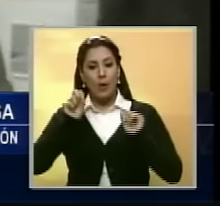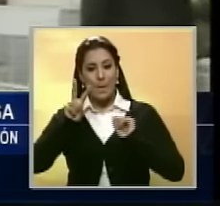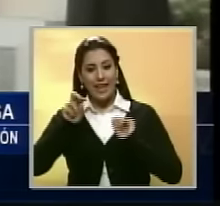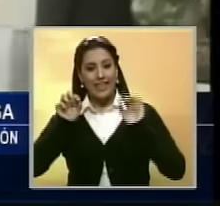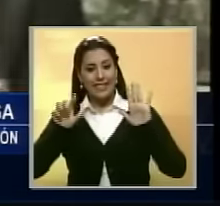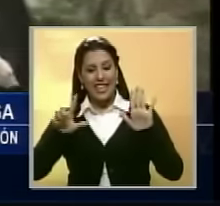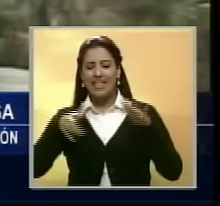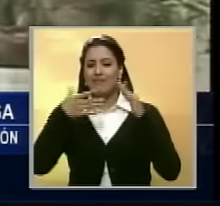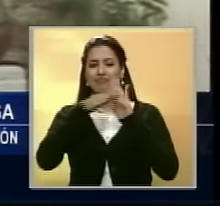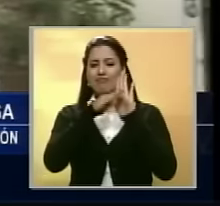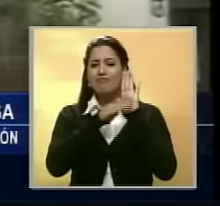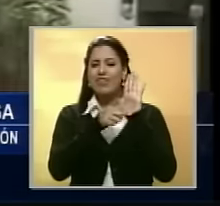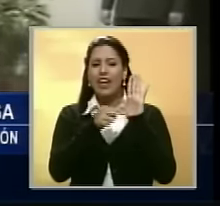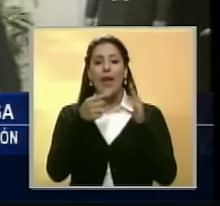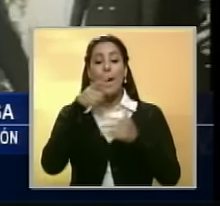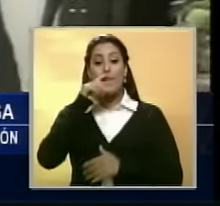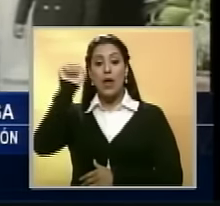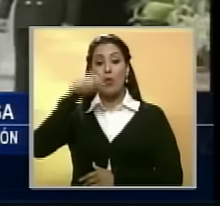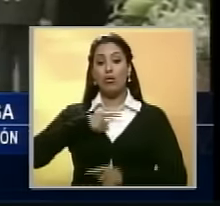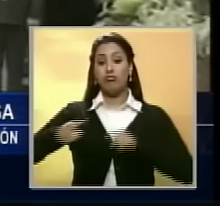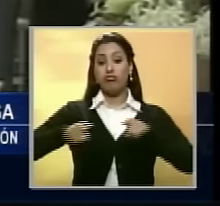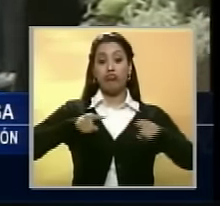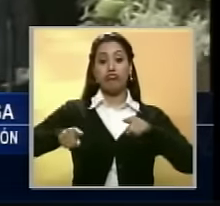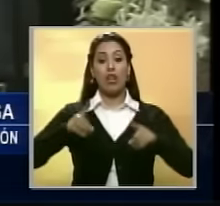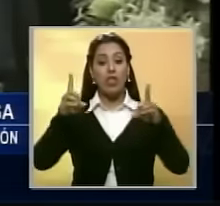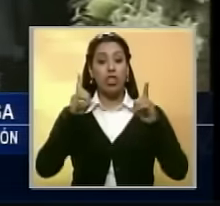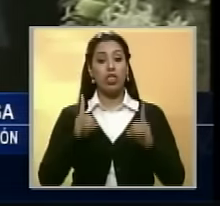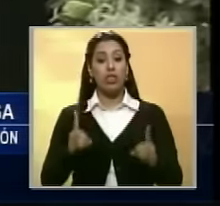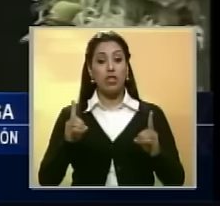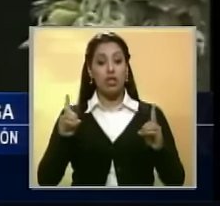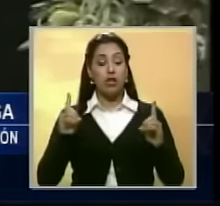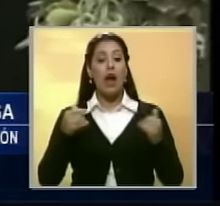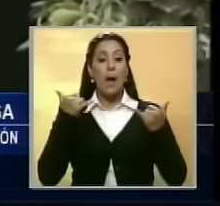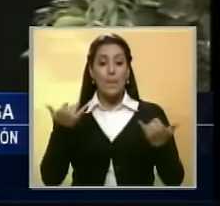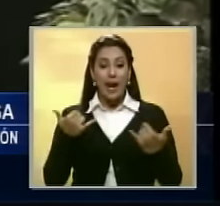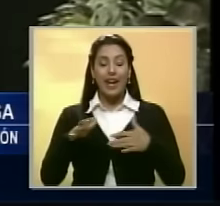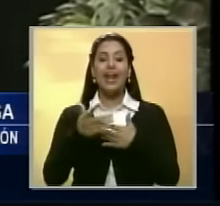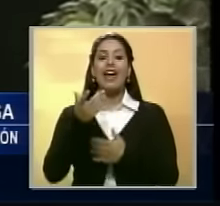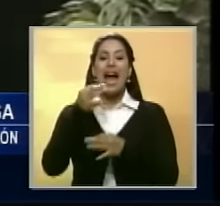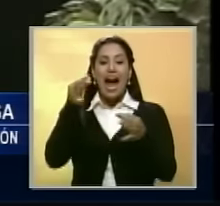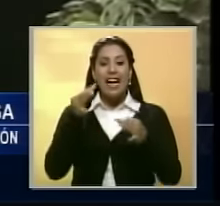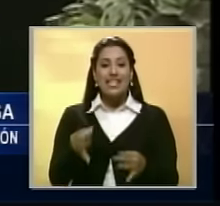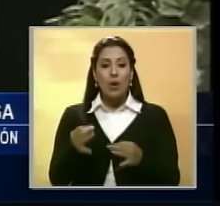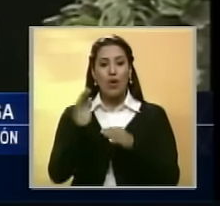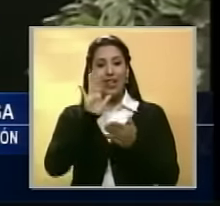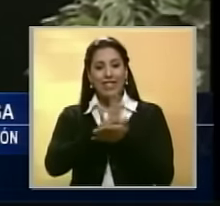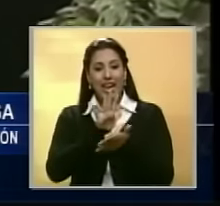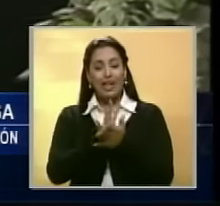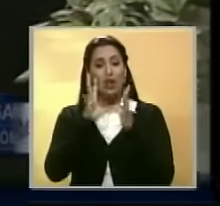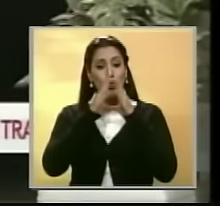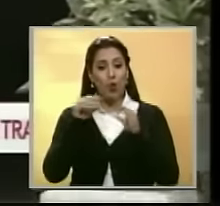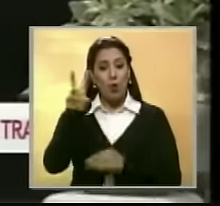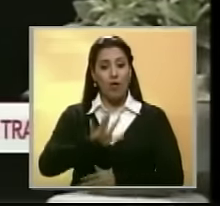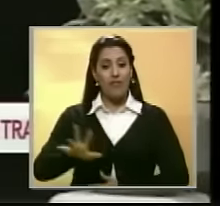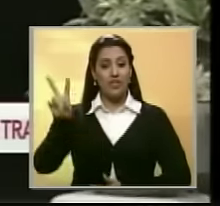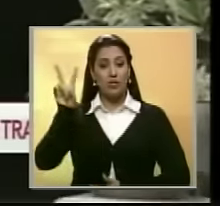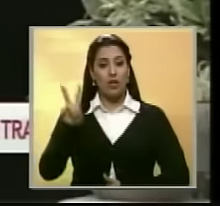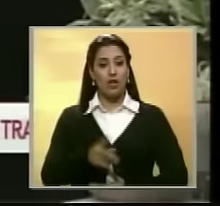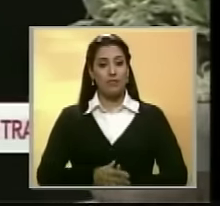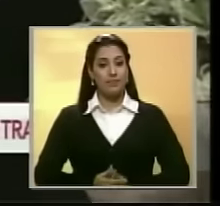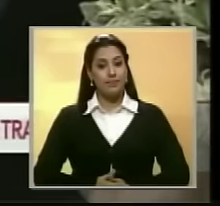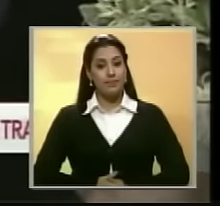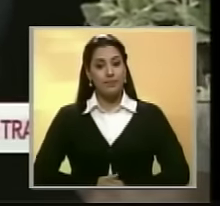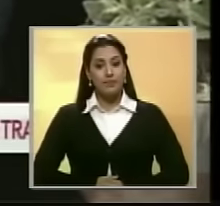6227, el cual destaca que el Ejecutivo podrá dictar las medidas que considere pertinentes para garantizar la estabilidad en todo el país.